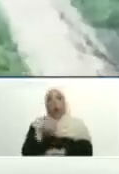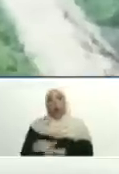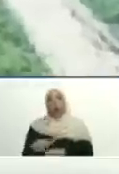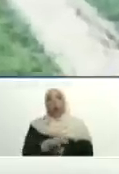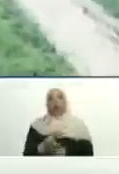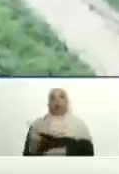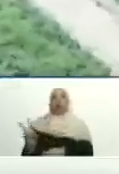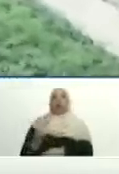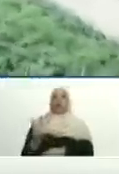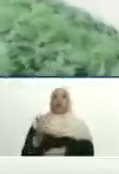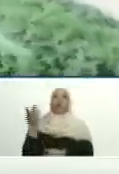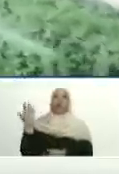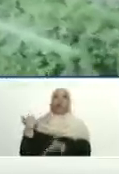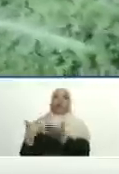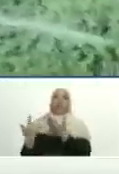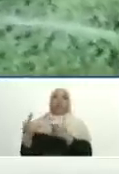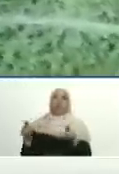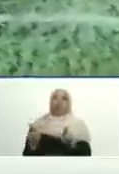de las regiones fronterizas.